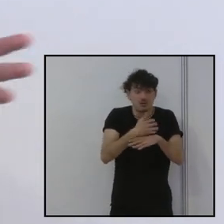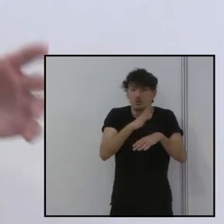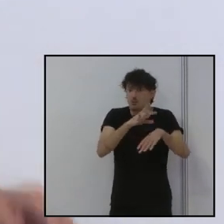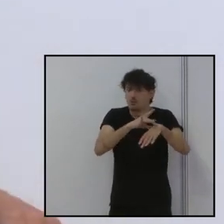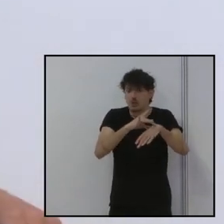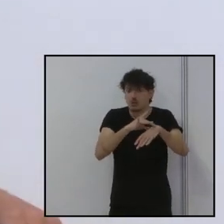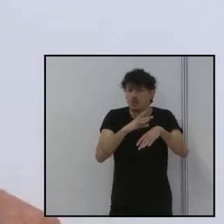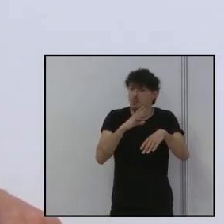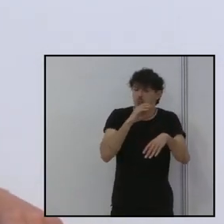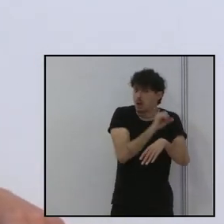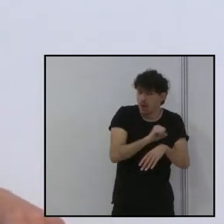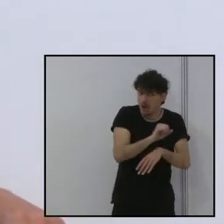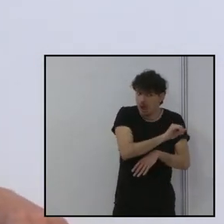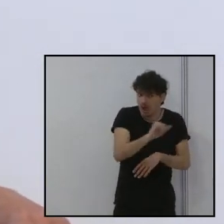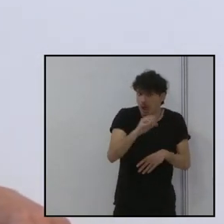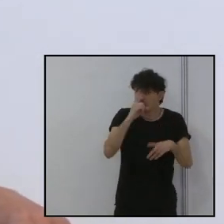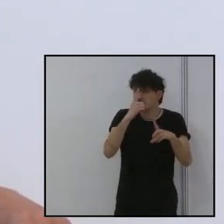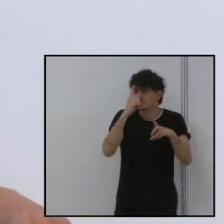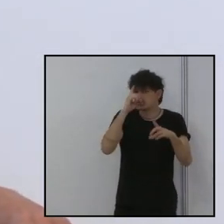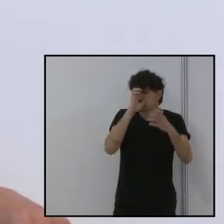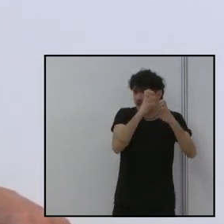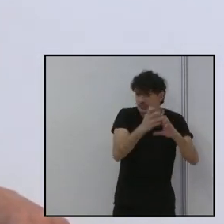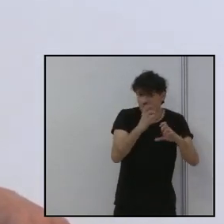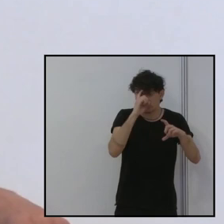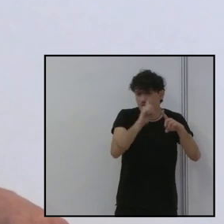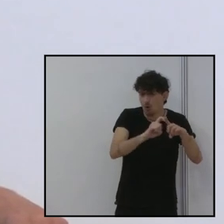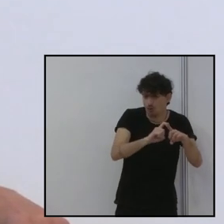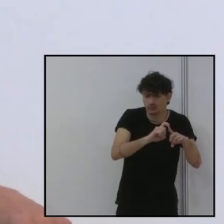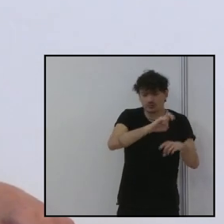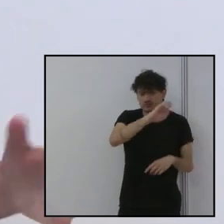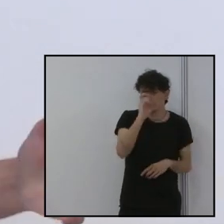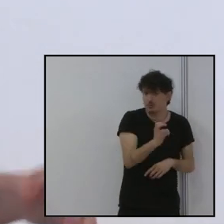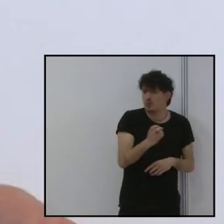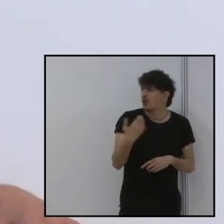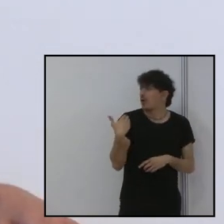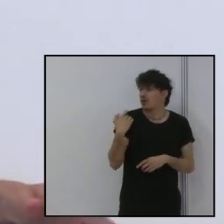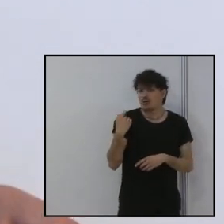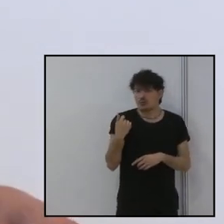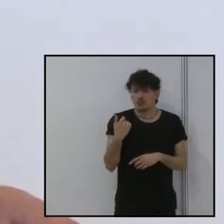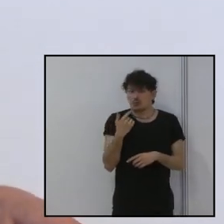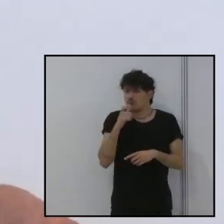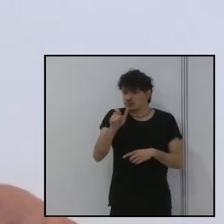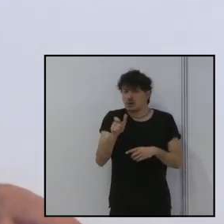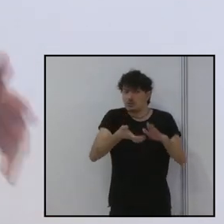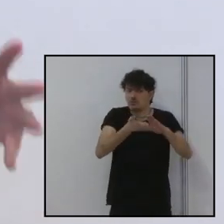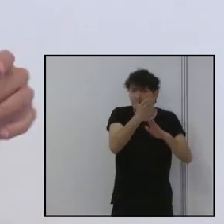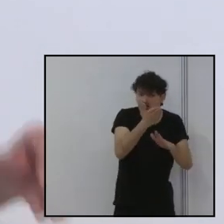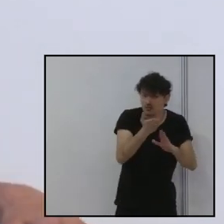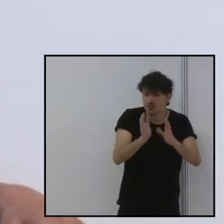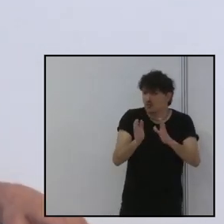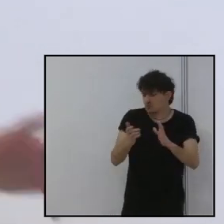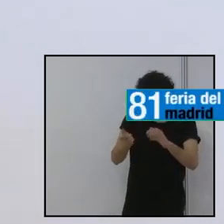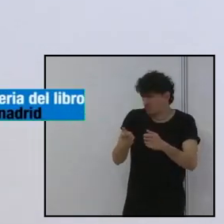también psiquiatras y psicólogos, pero hace poco me hablaban de un caso de una persona que fue a recibir tratamiento psiquiátrico y le dijeron, vaya, tómese usted esto, algo muy